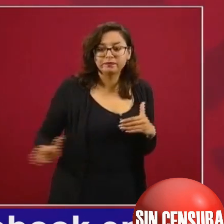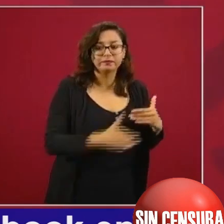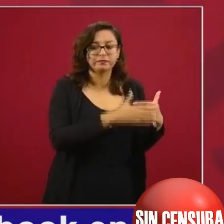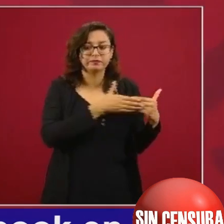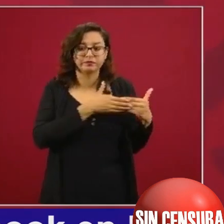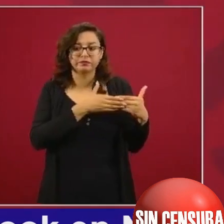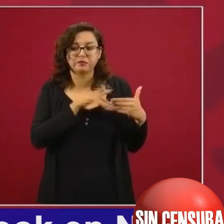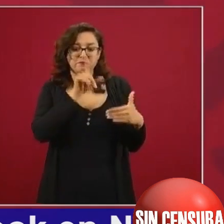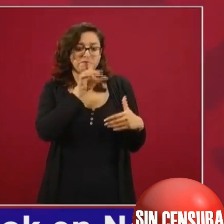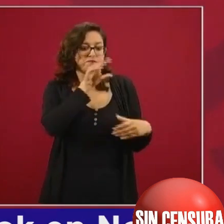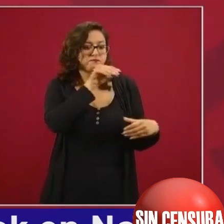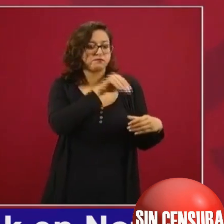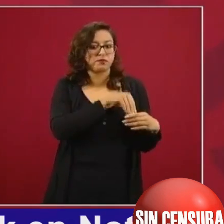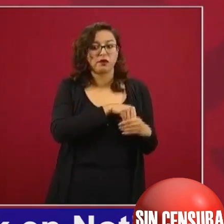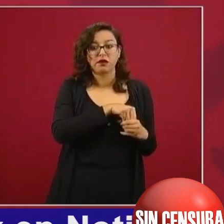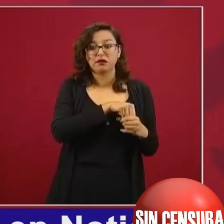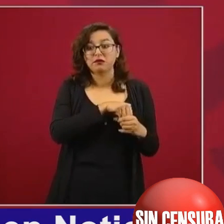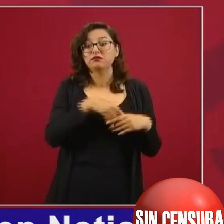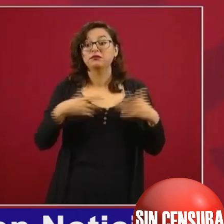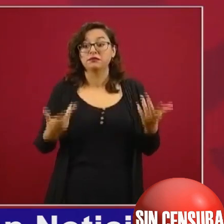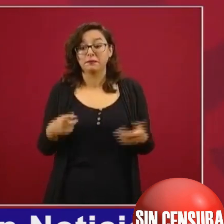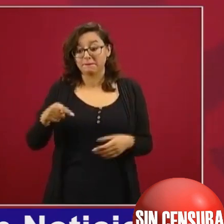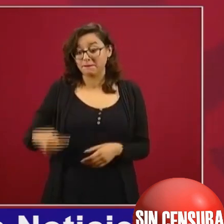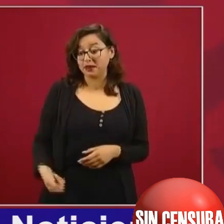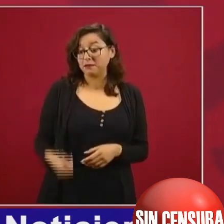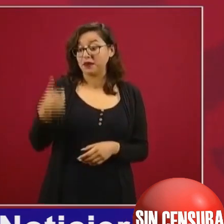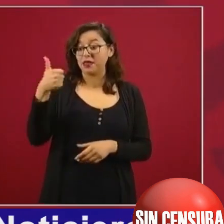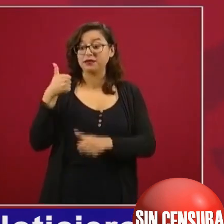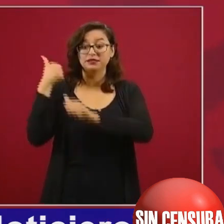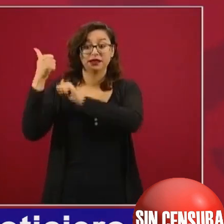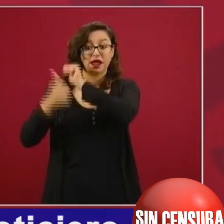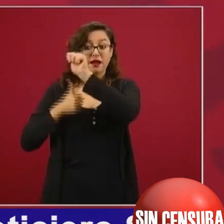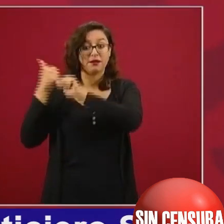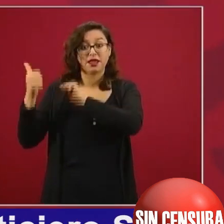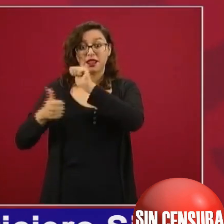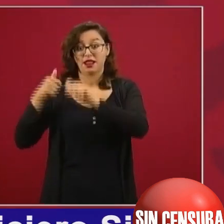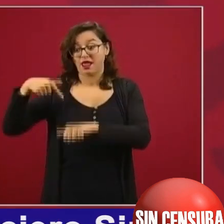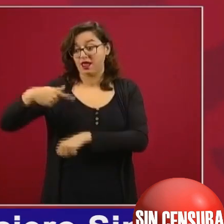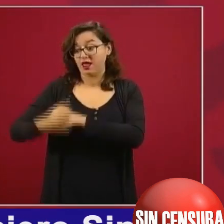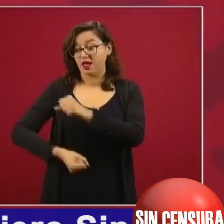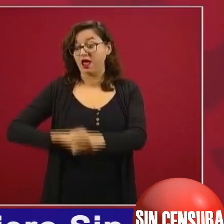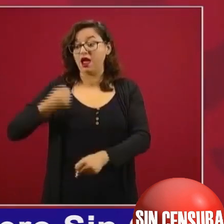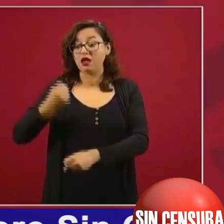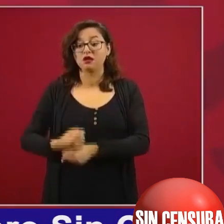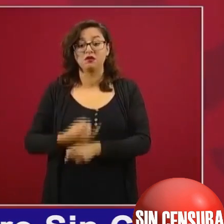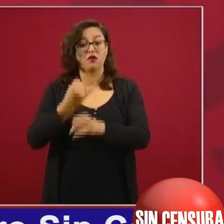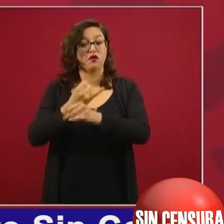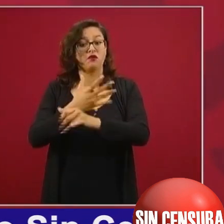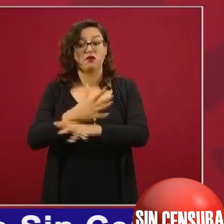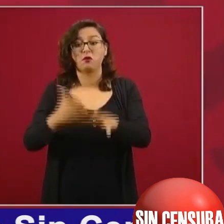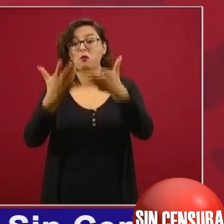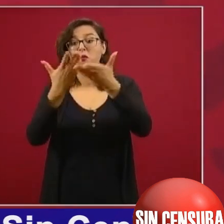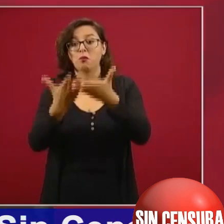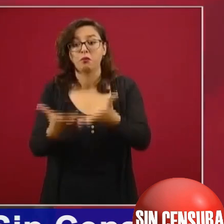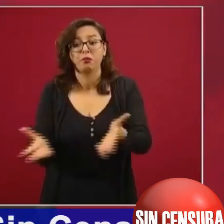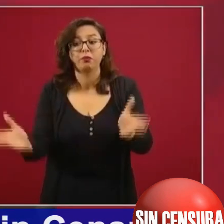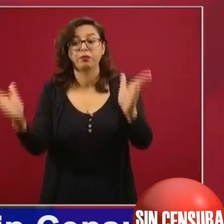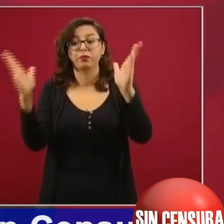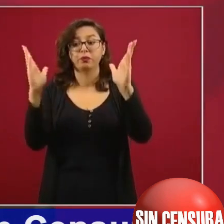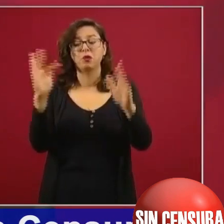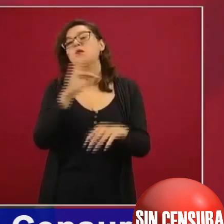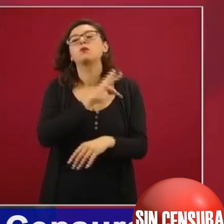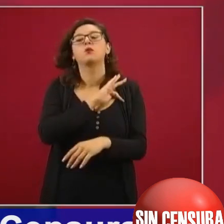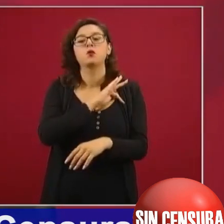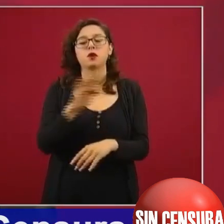puesto desde abril los datos completos, abiertos, para que quien quiera explorarlos